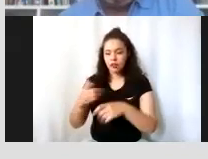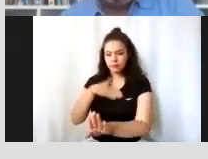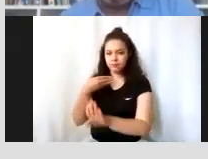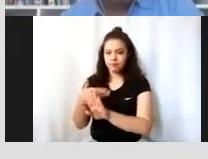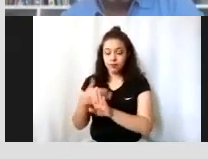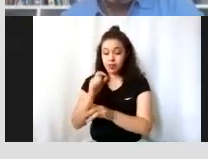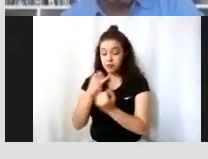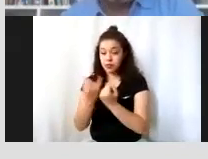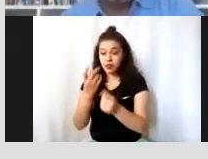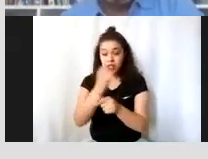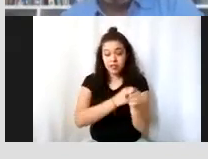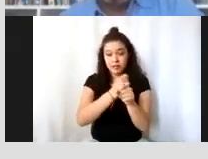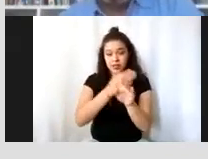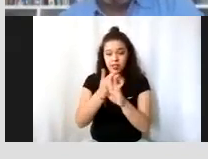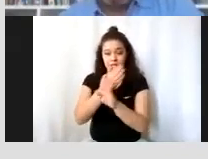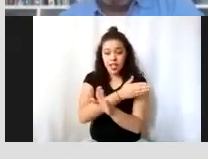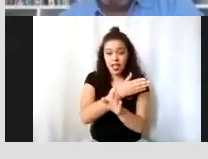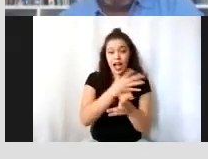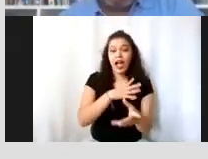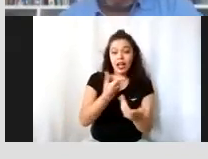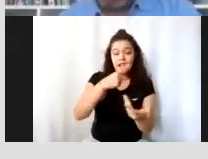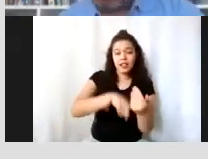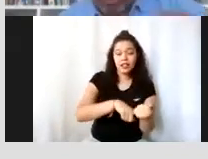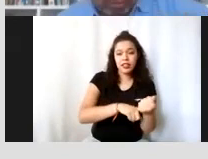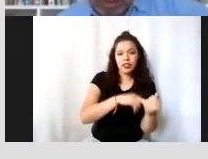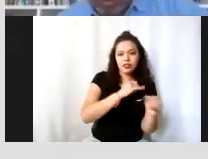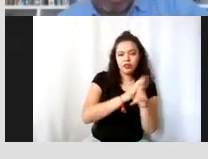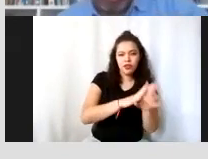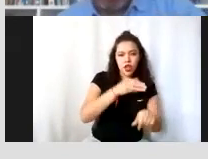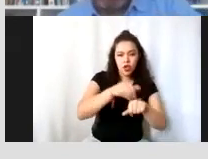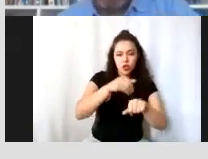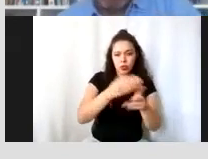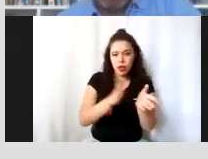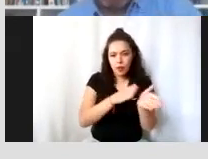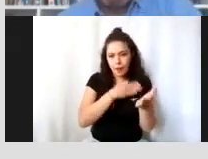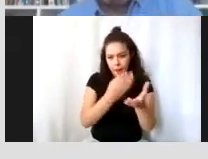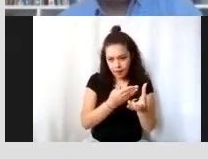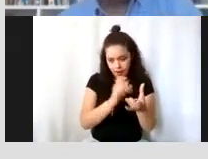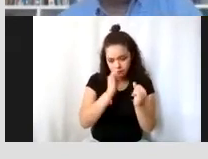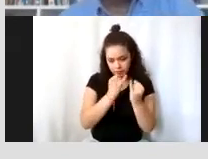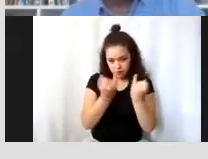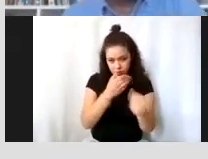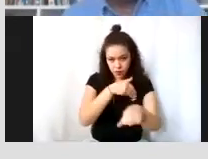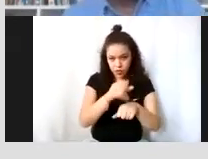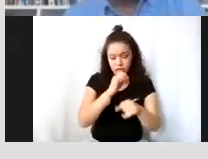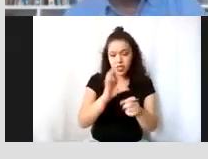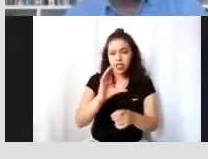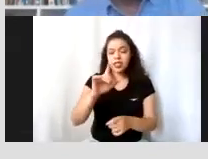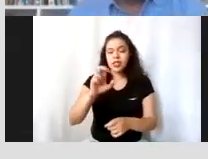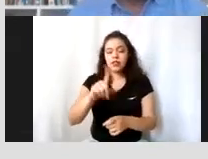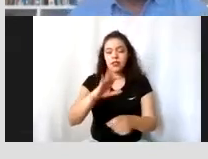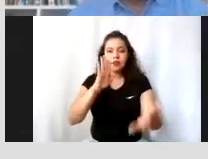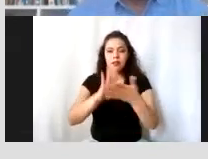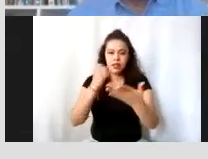también incluye un cúmulo de datos. Número de juicio o expediente, de la misma manera, en materia civil, familiar y penal, claro, en